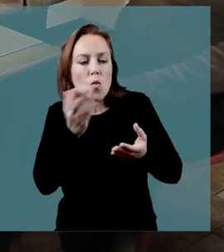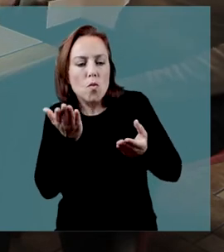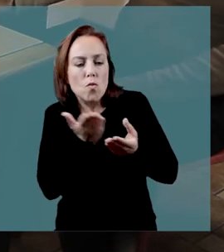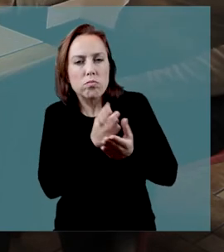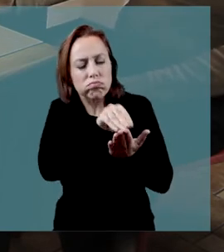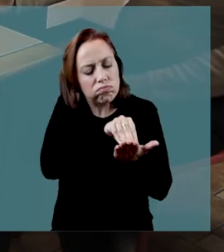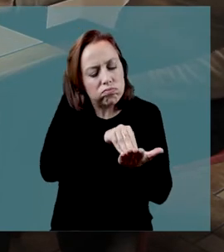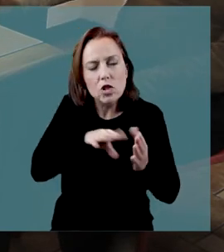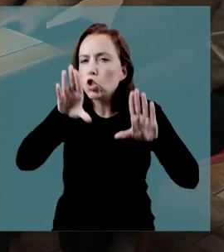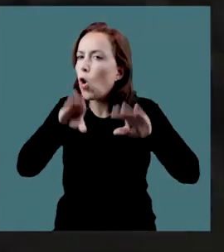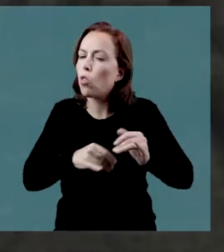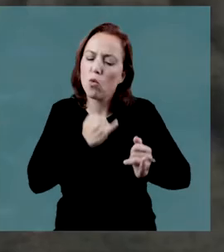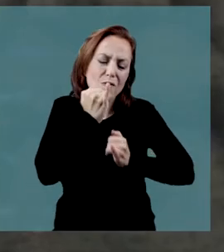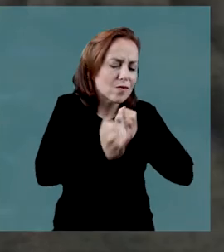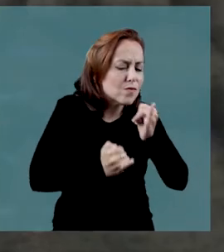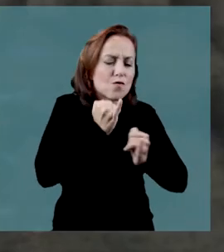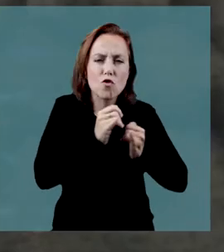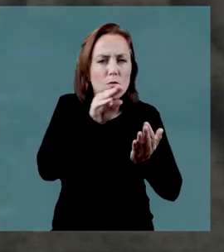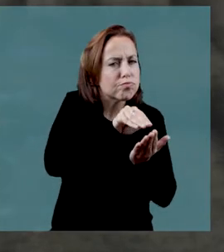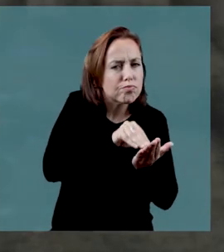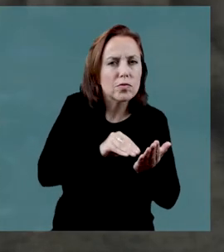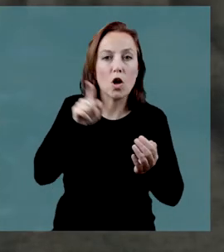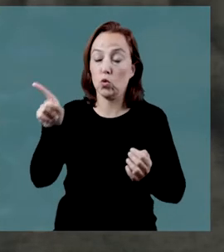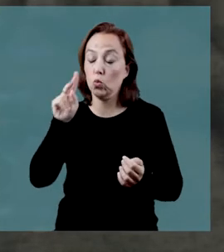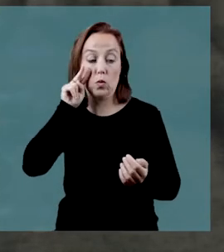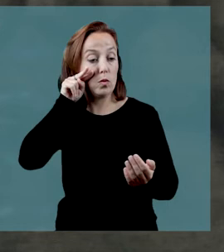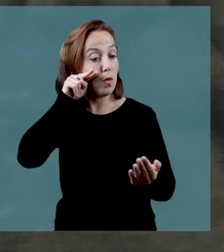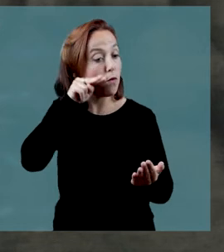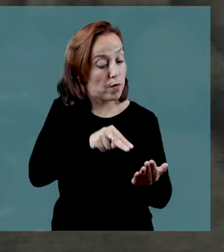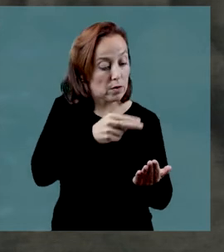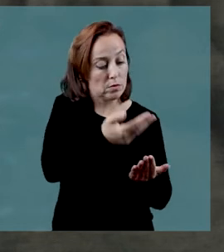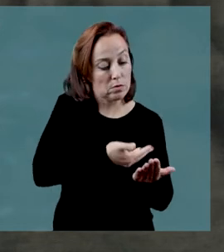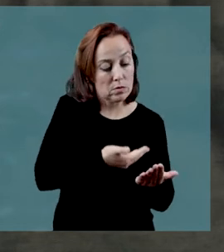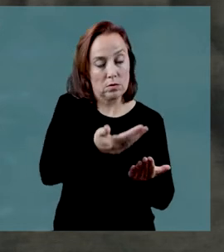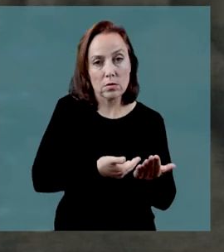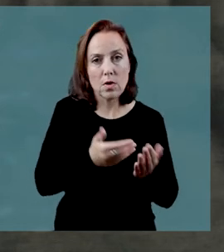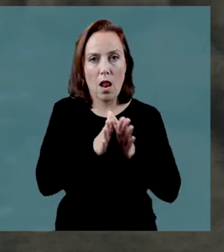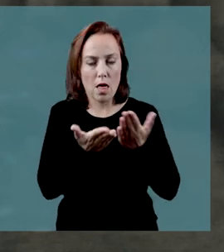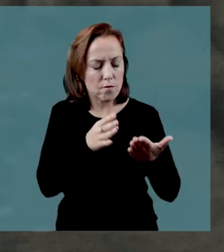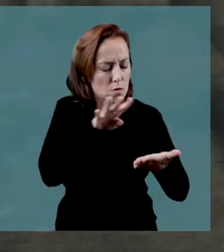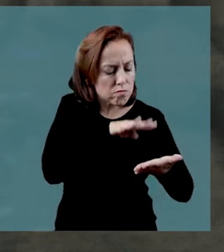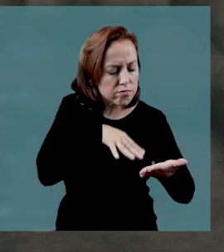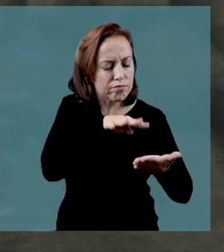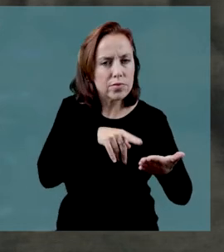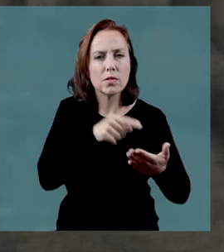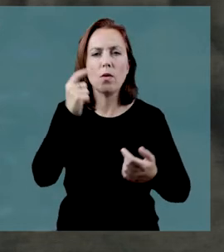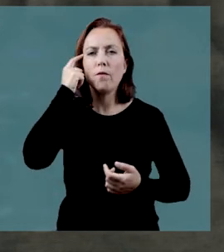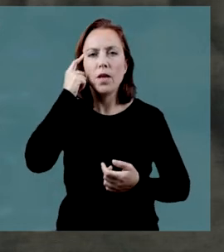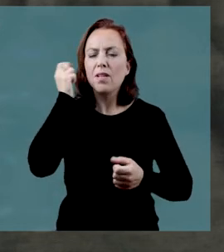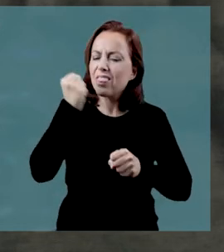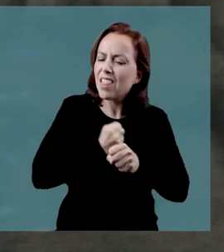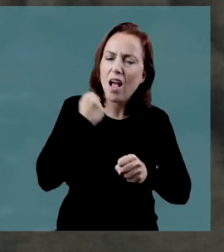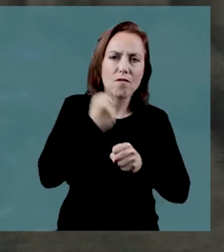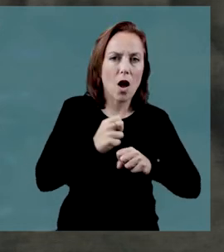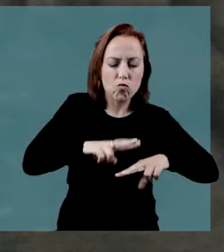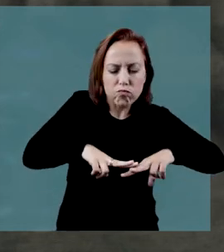el informe Orletti, y aquella... que era más un trabajo de investigación